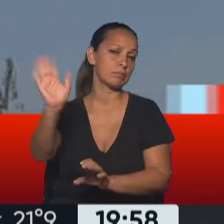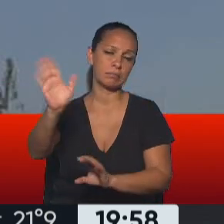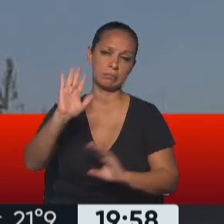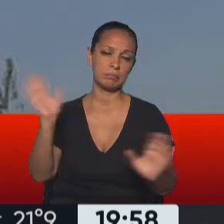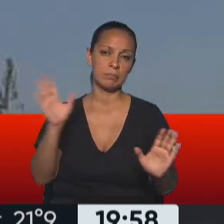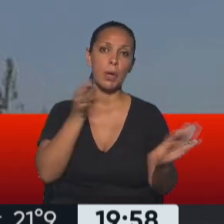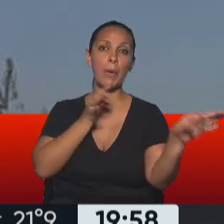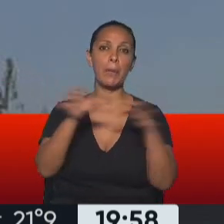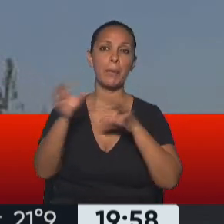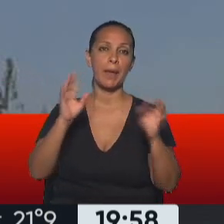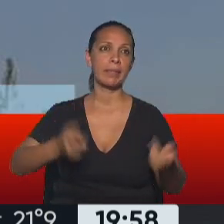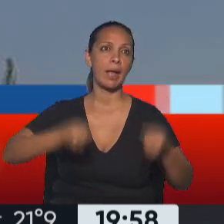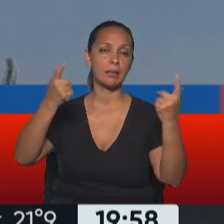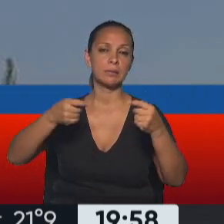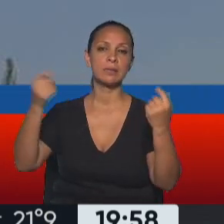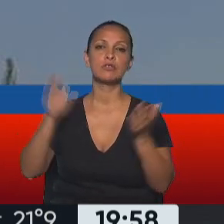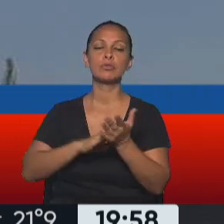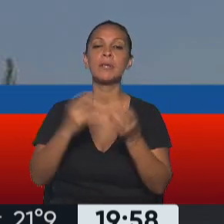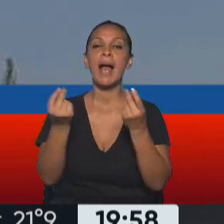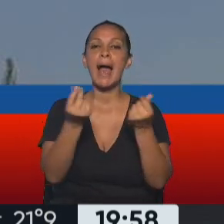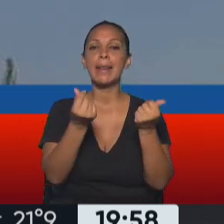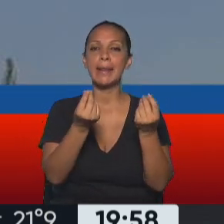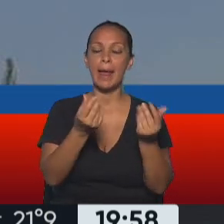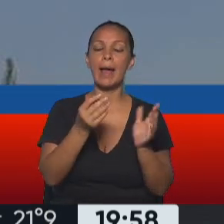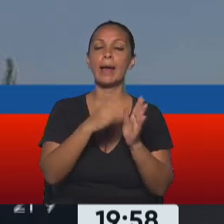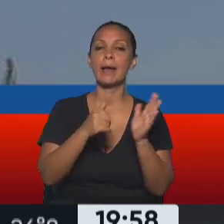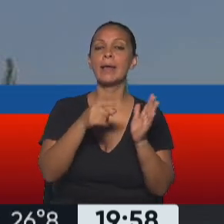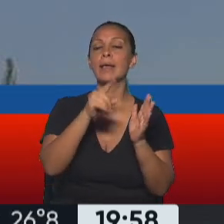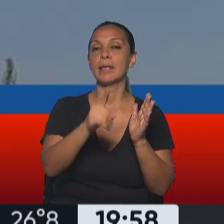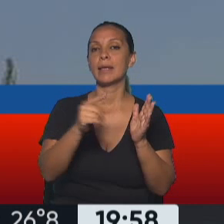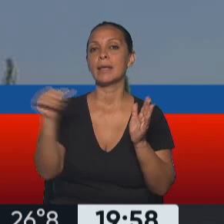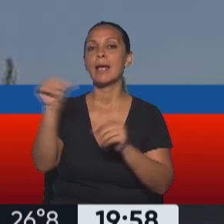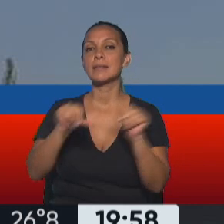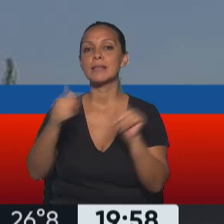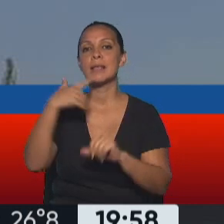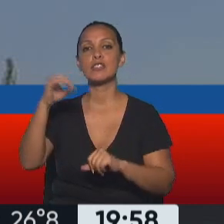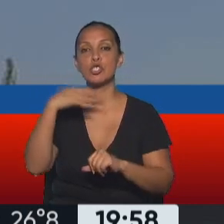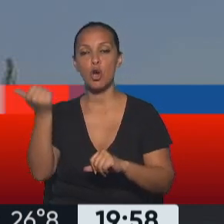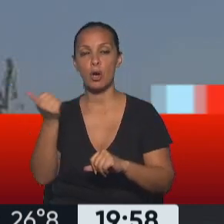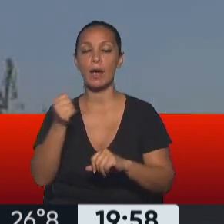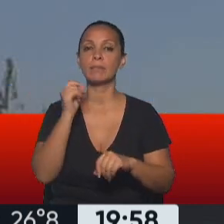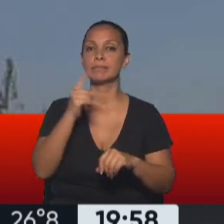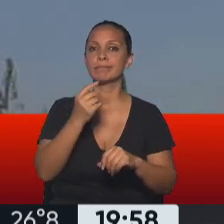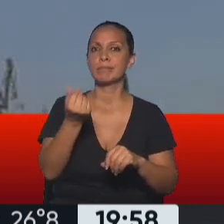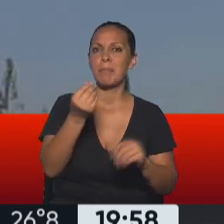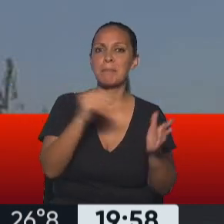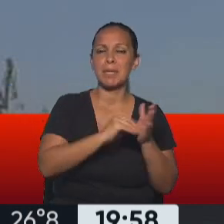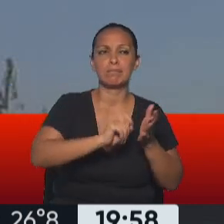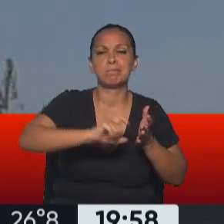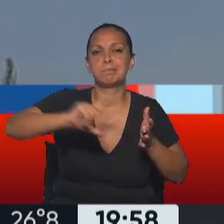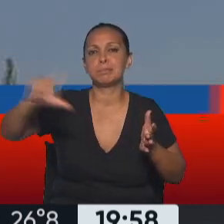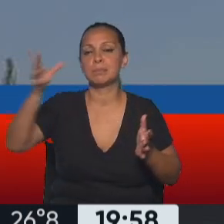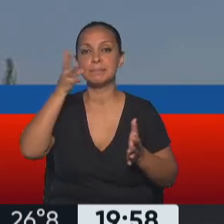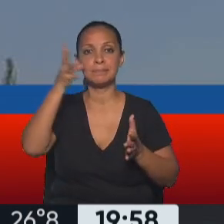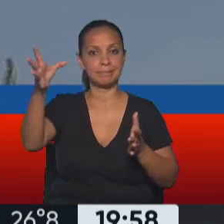al exterior de harina y aceites de soja. El precio de los alimentos, tanto a nivel local como internacional, creció